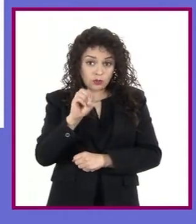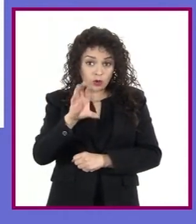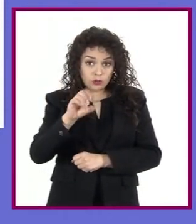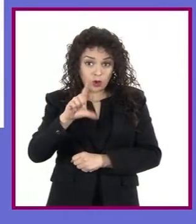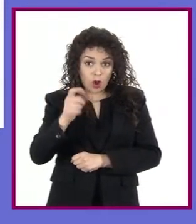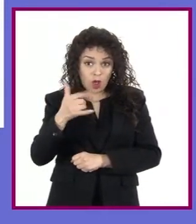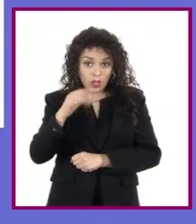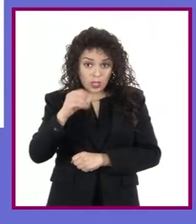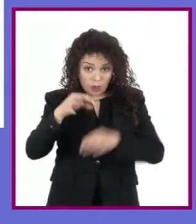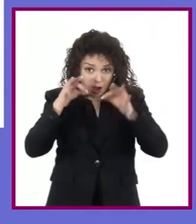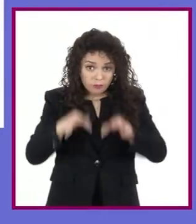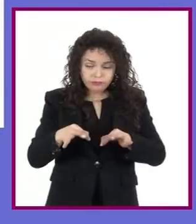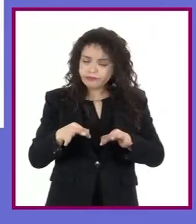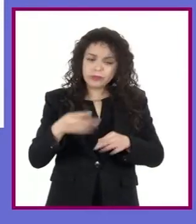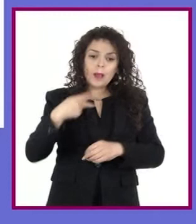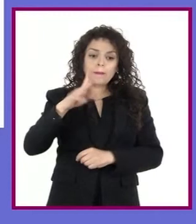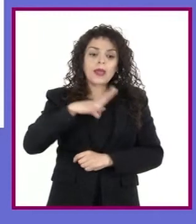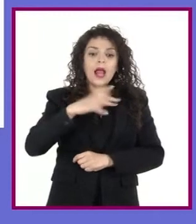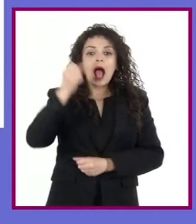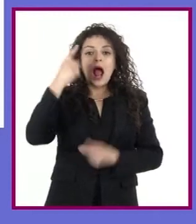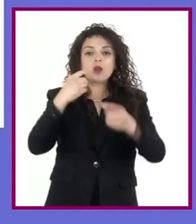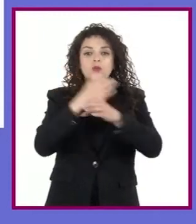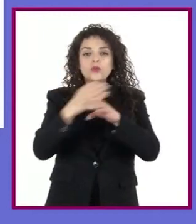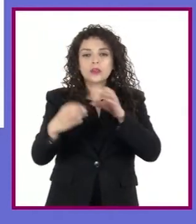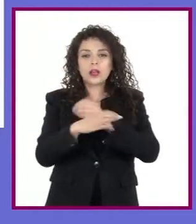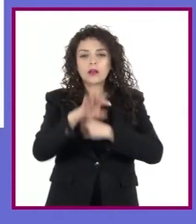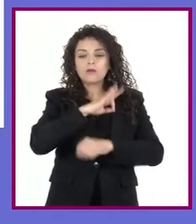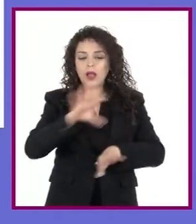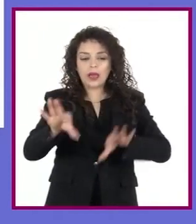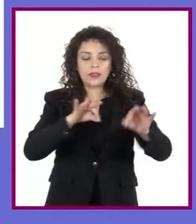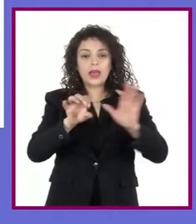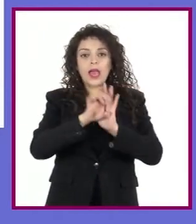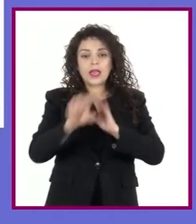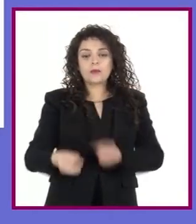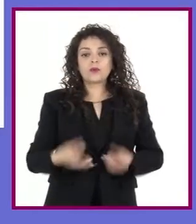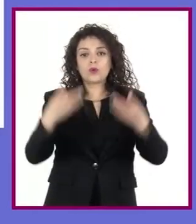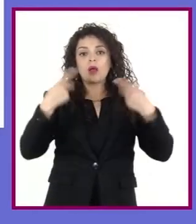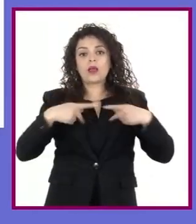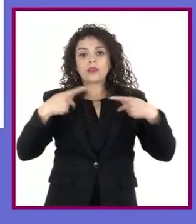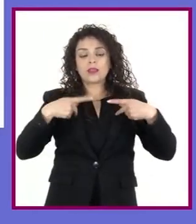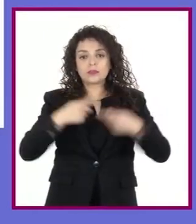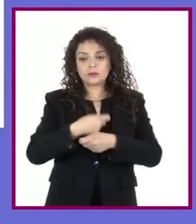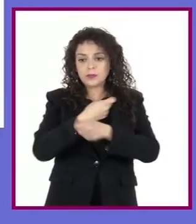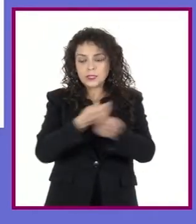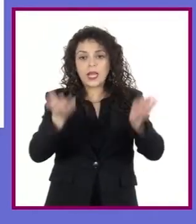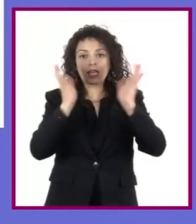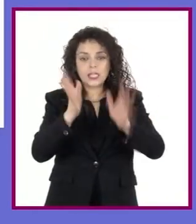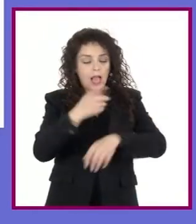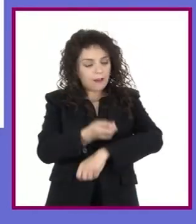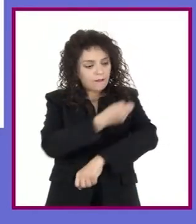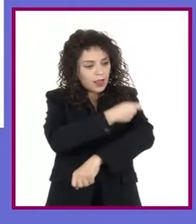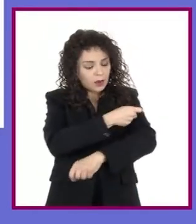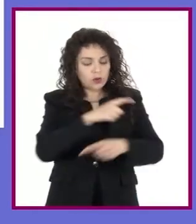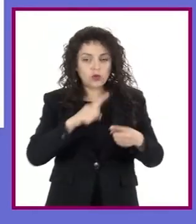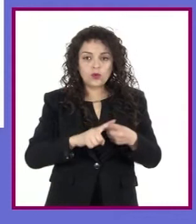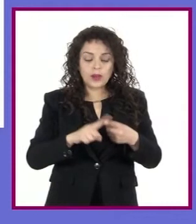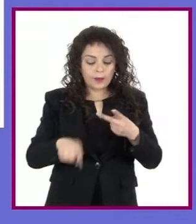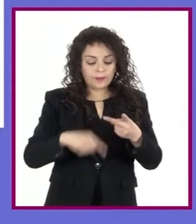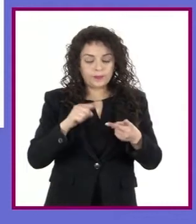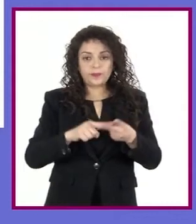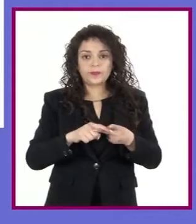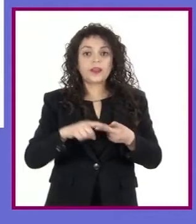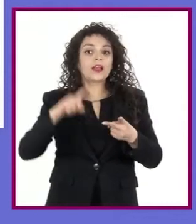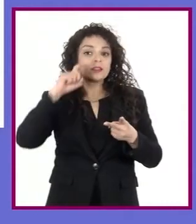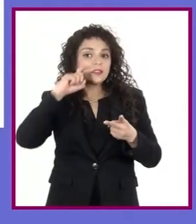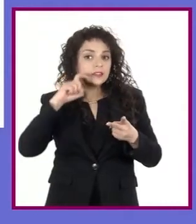sin embargo, nos da algunos elementos, por ejemplo, el número de población que ha sido vacunada, el